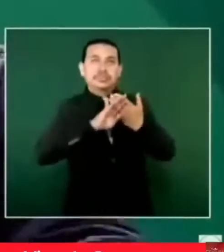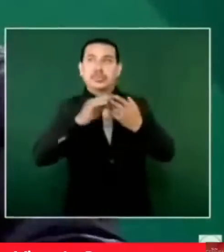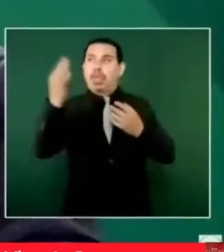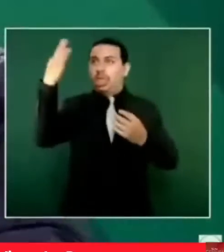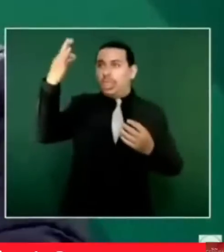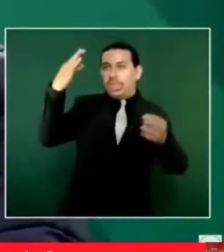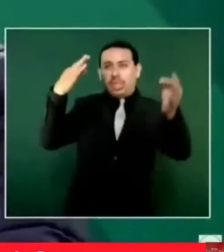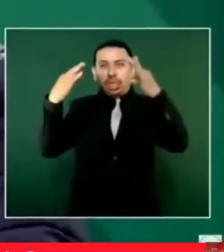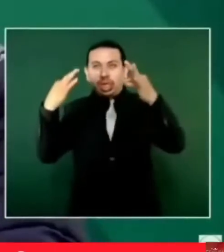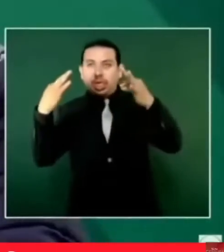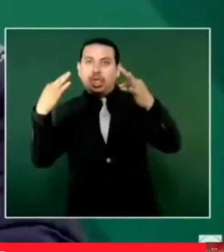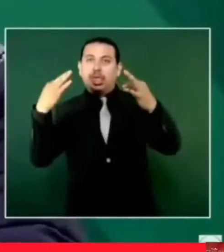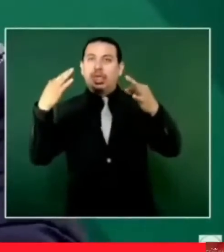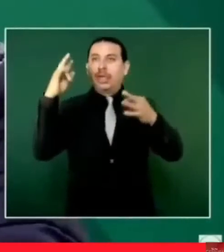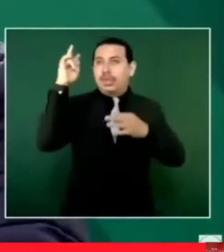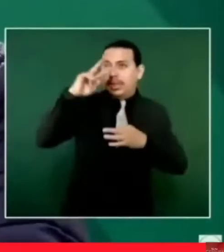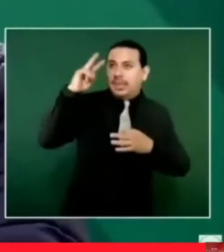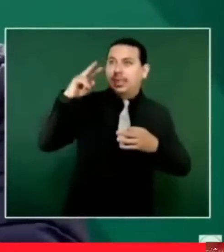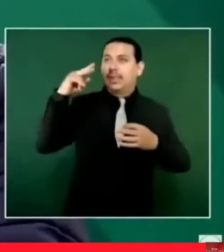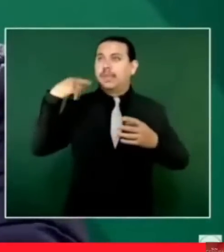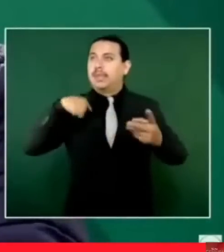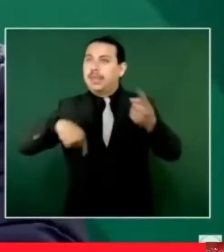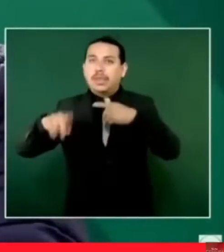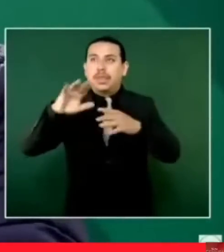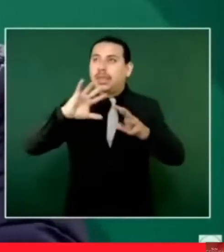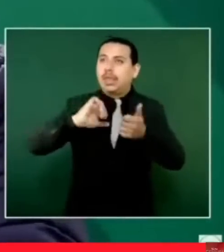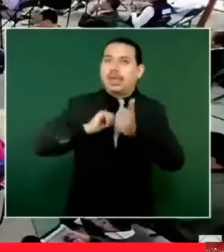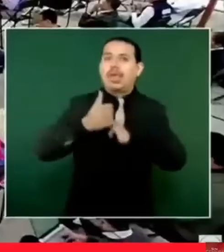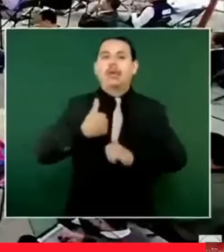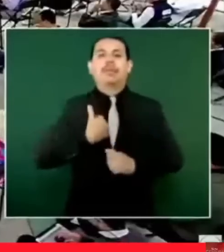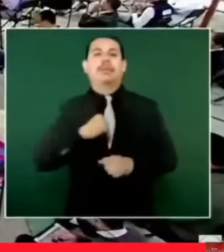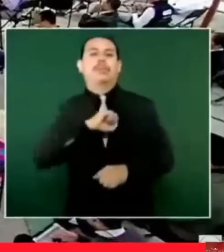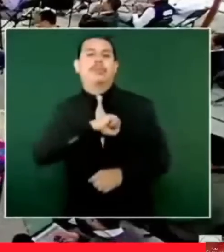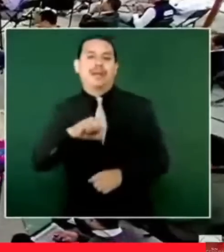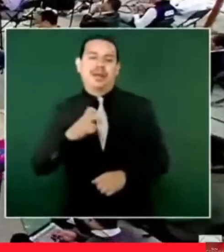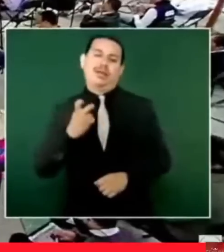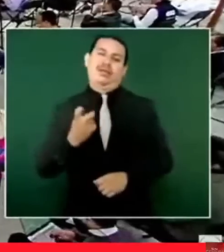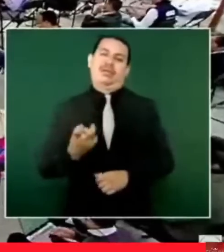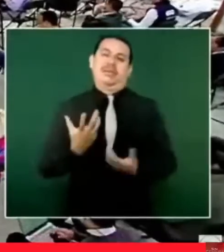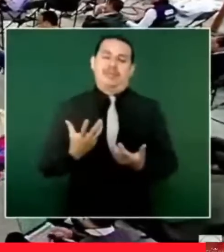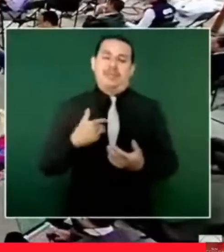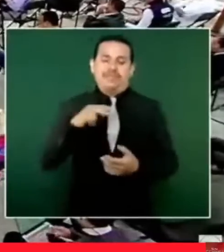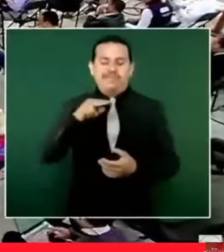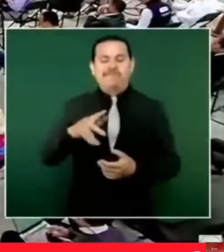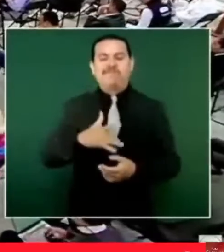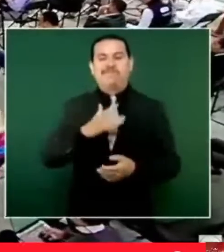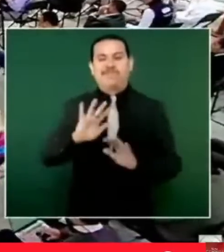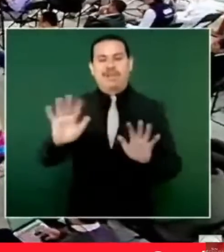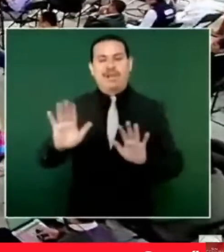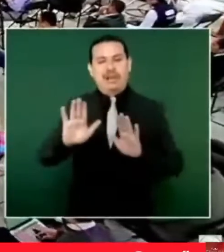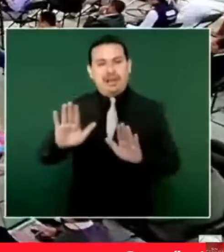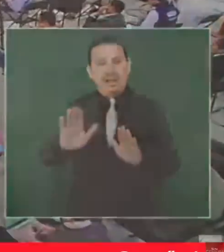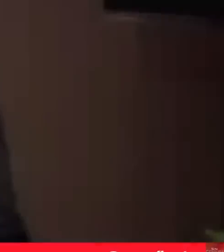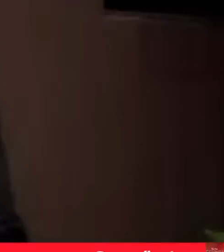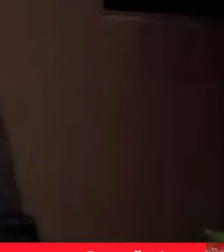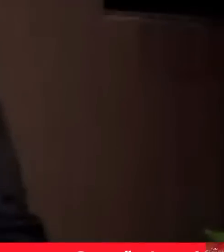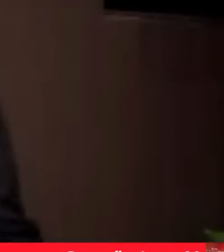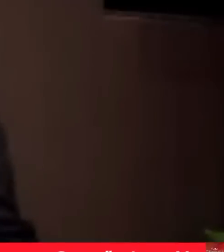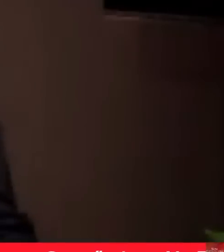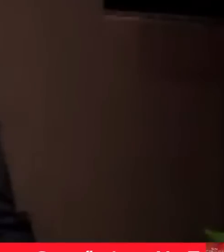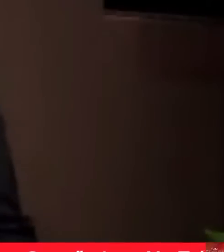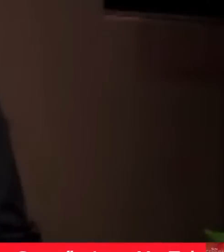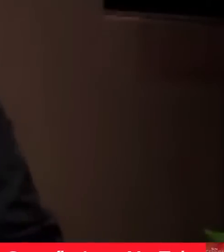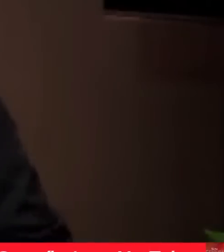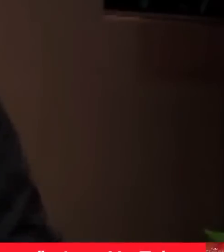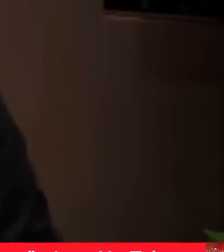camino de las conductas antisociales. El presidente sigue hasta donde tope con su estrategia